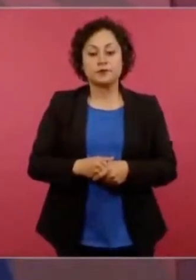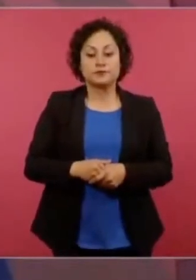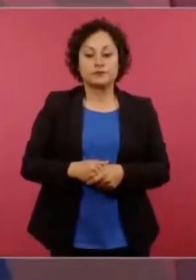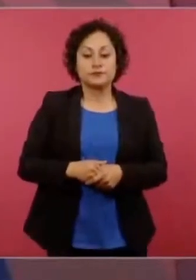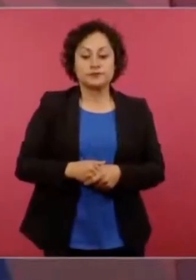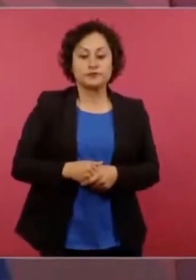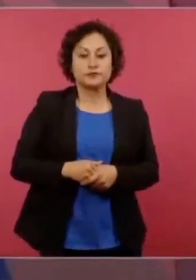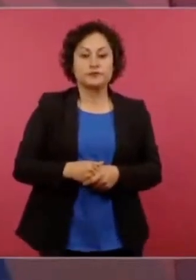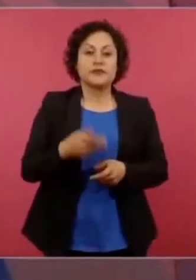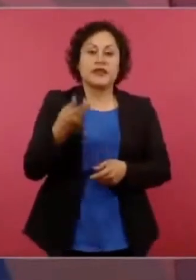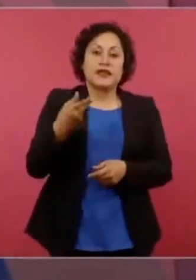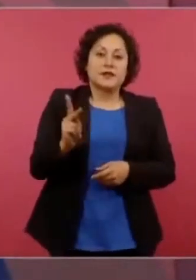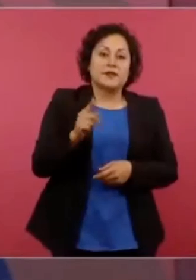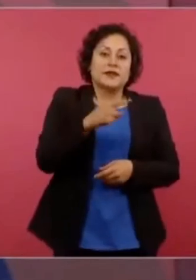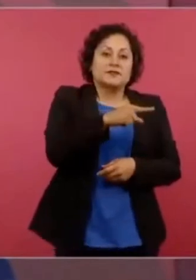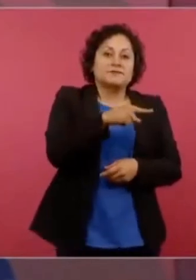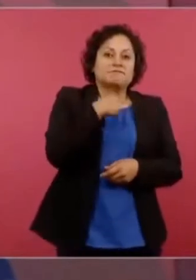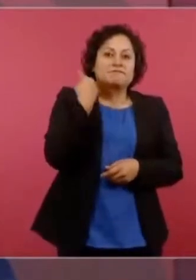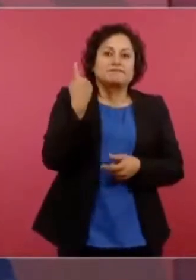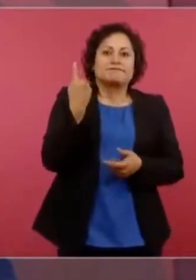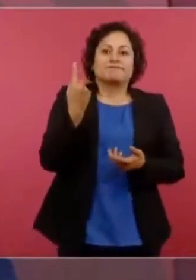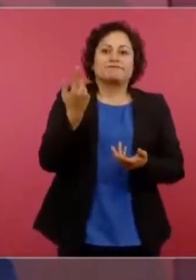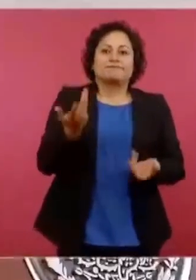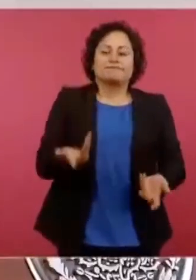pero pues no ganó.